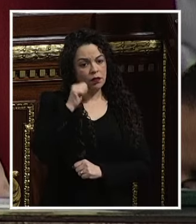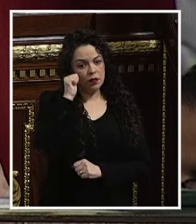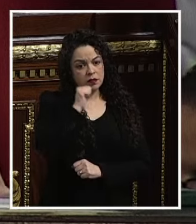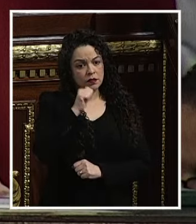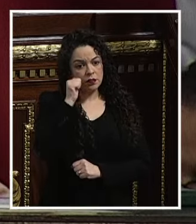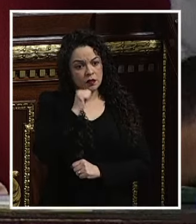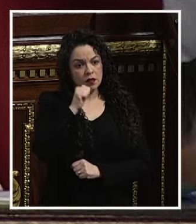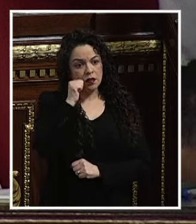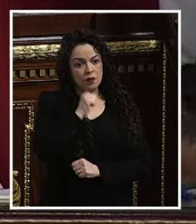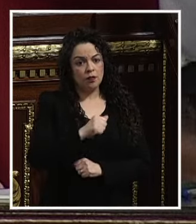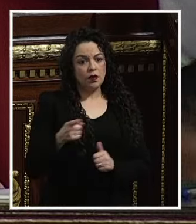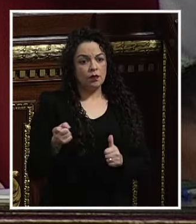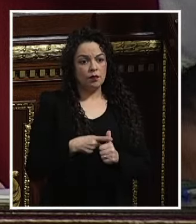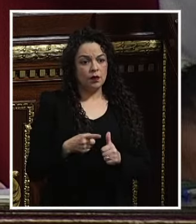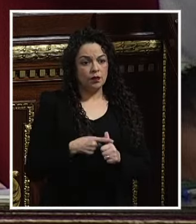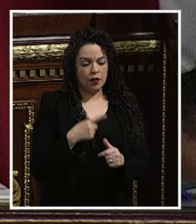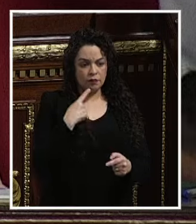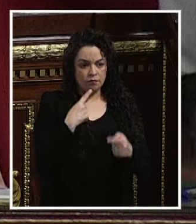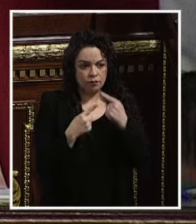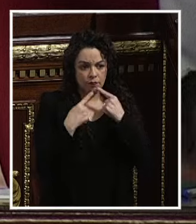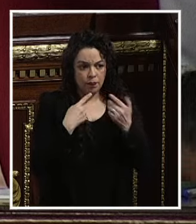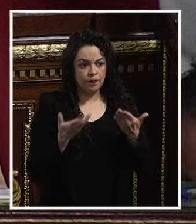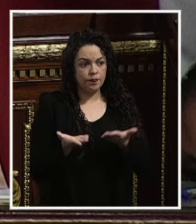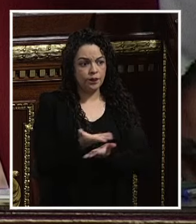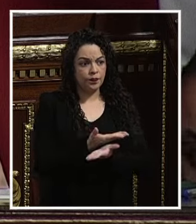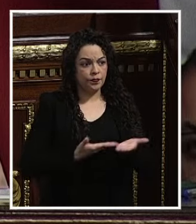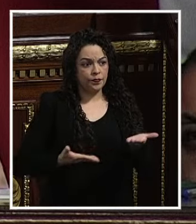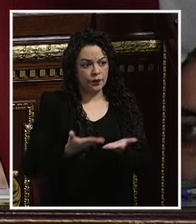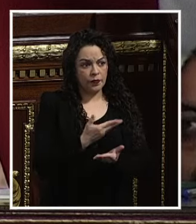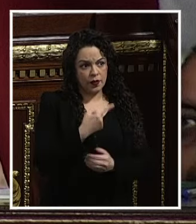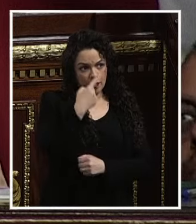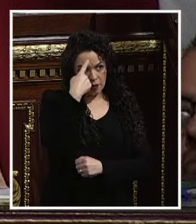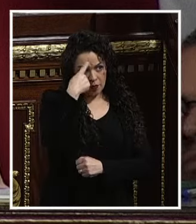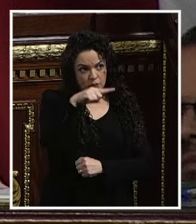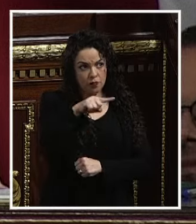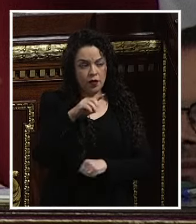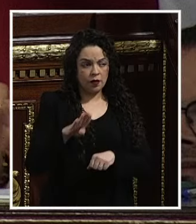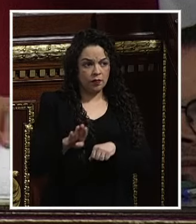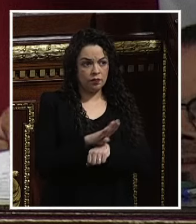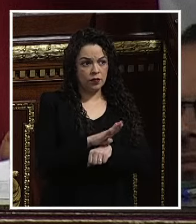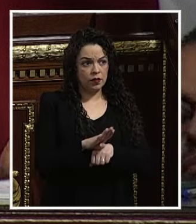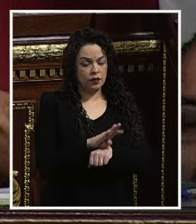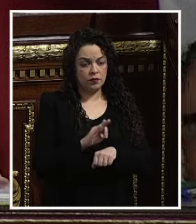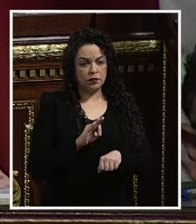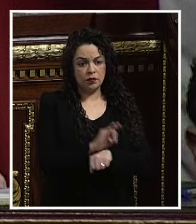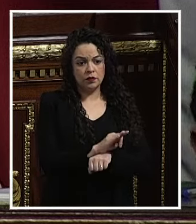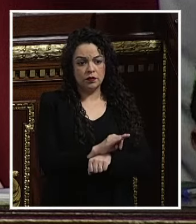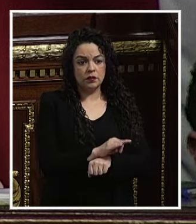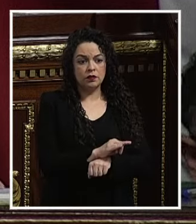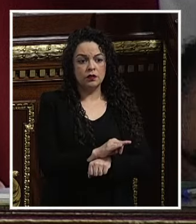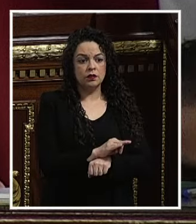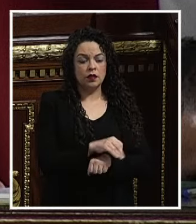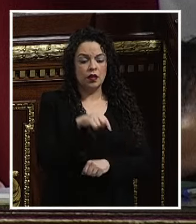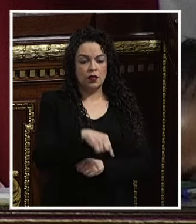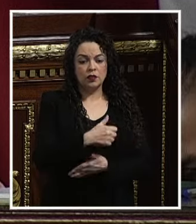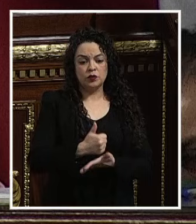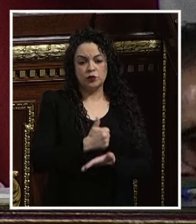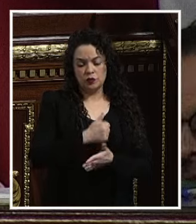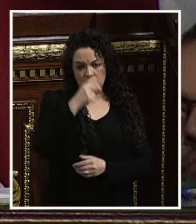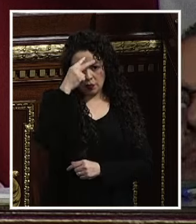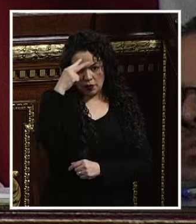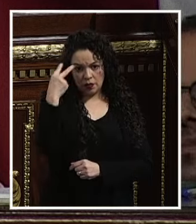diálogo para favorecer al interés superior de la ciudad, para que a pesar de las diferencias y